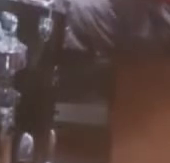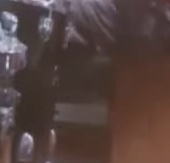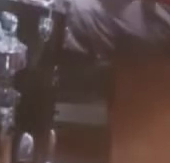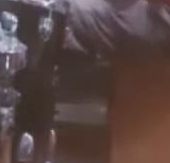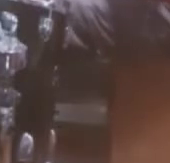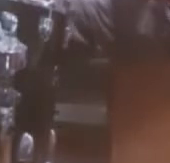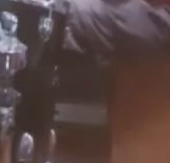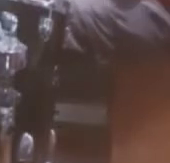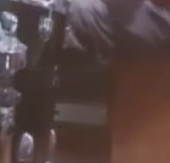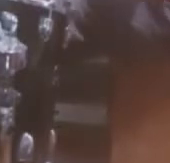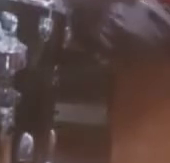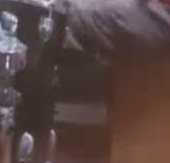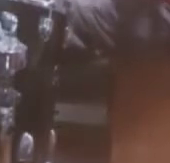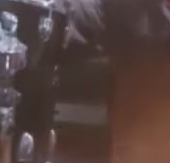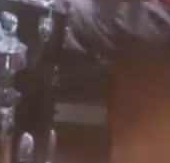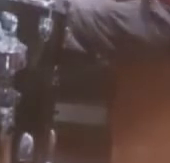sistema impuesto.